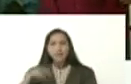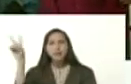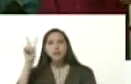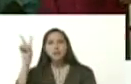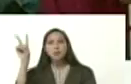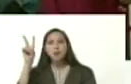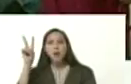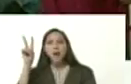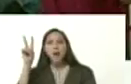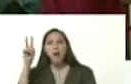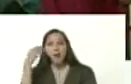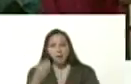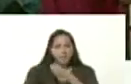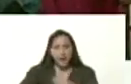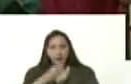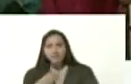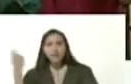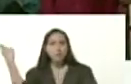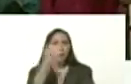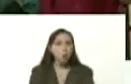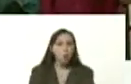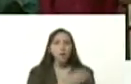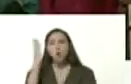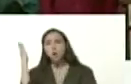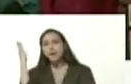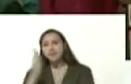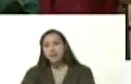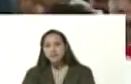de bloqueo, de sanciones,